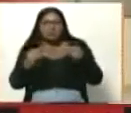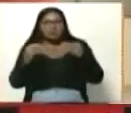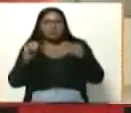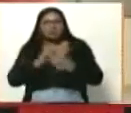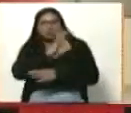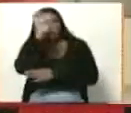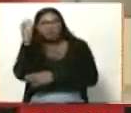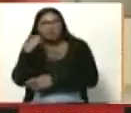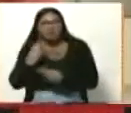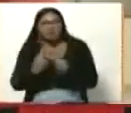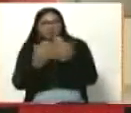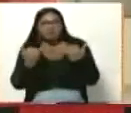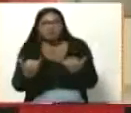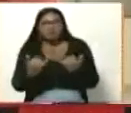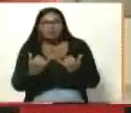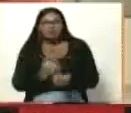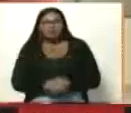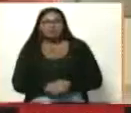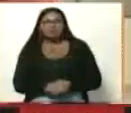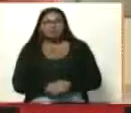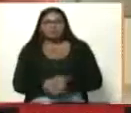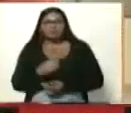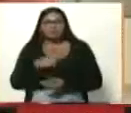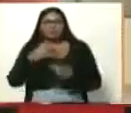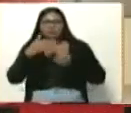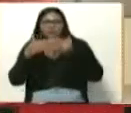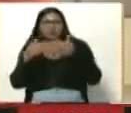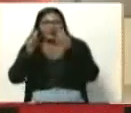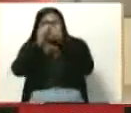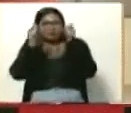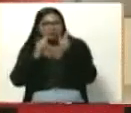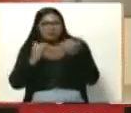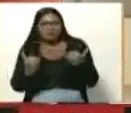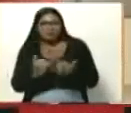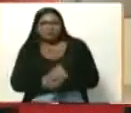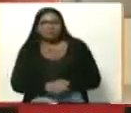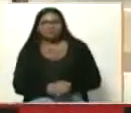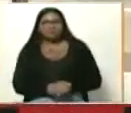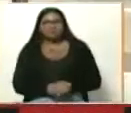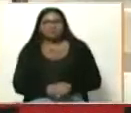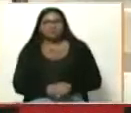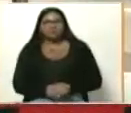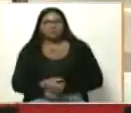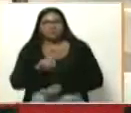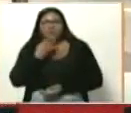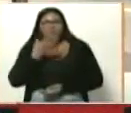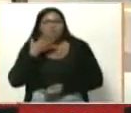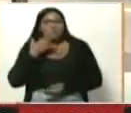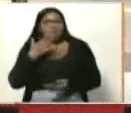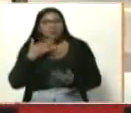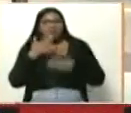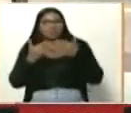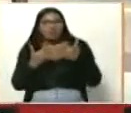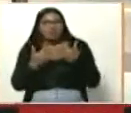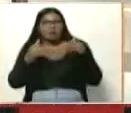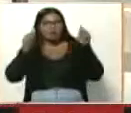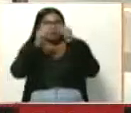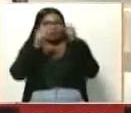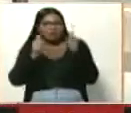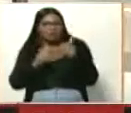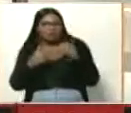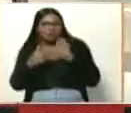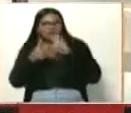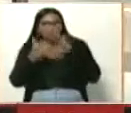y conversas entre los propios artesanos y artesanas que están allí presentes. Araceli, cuéntanos qué nos vamos a encontrar allí, qué tipo de artesanía